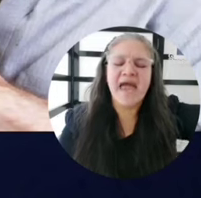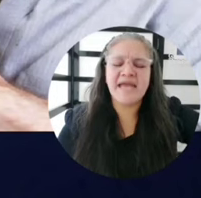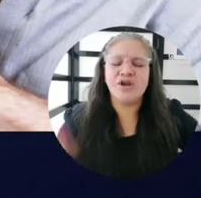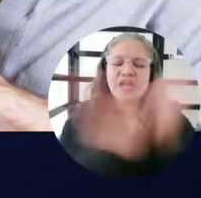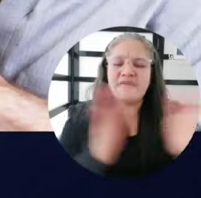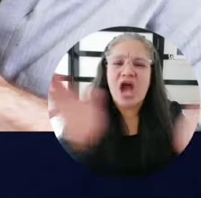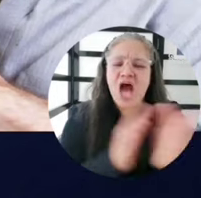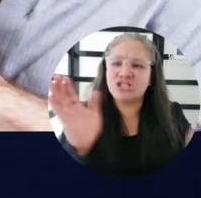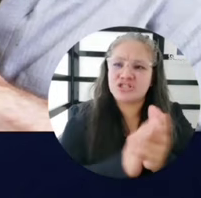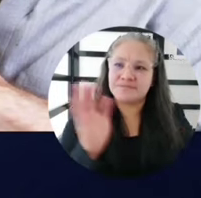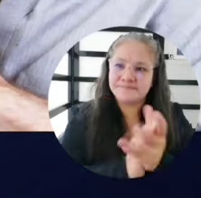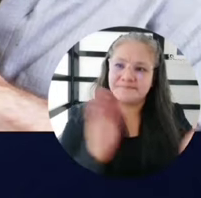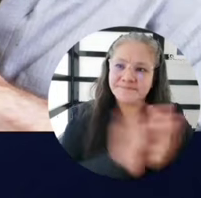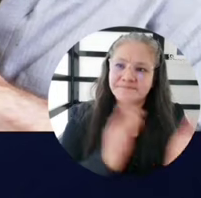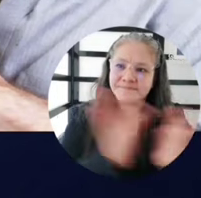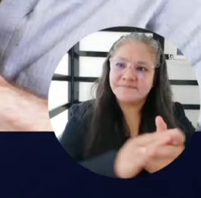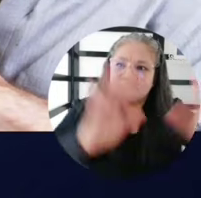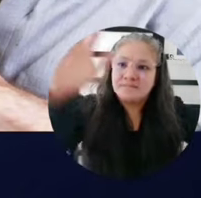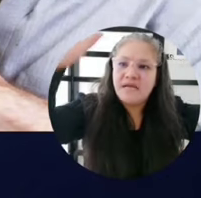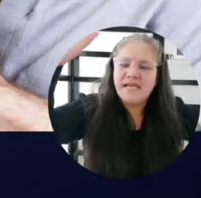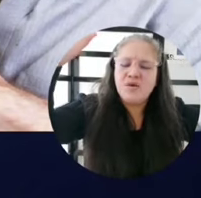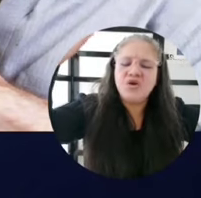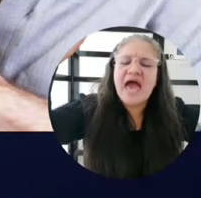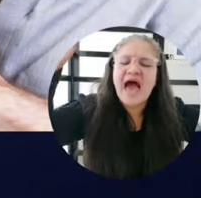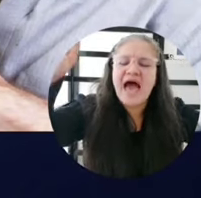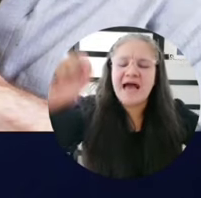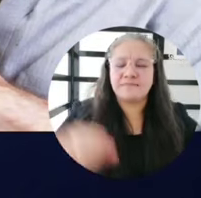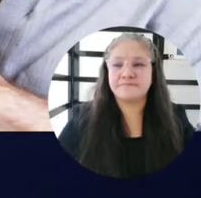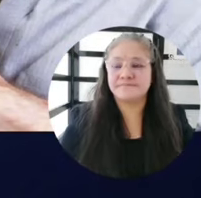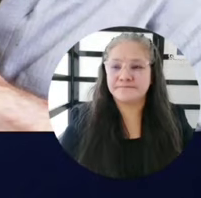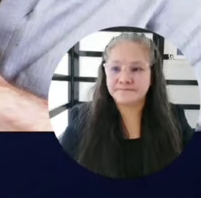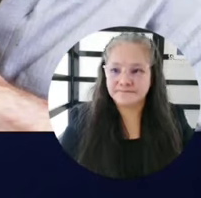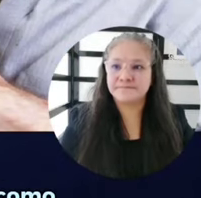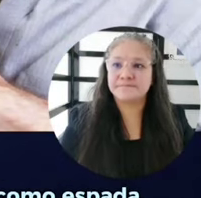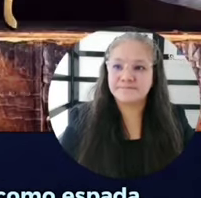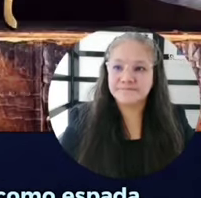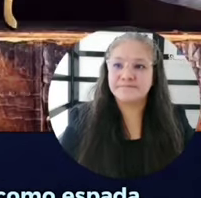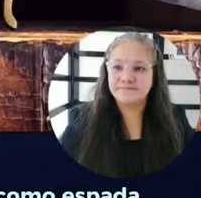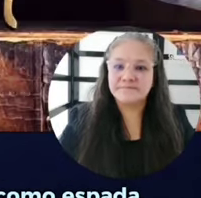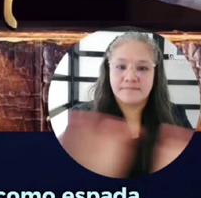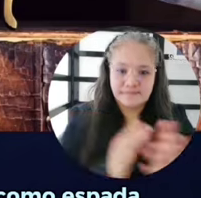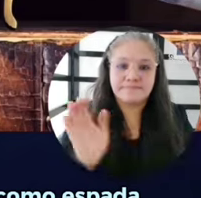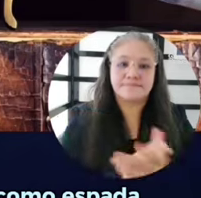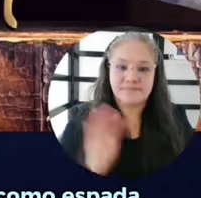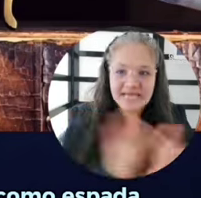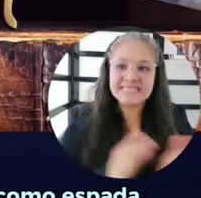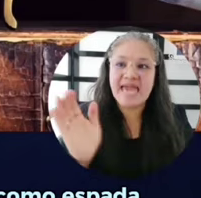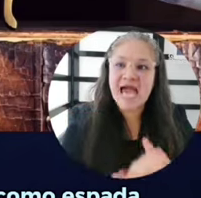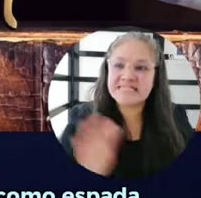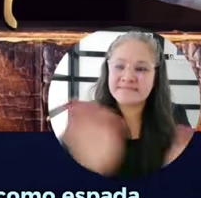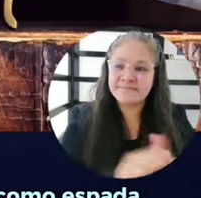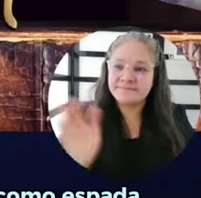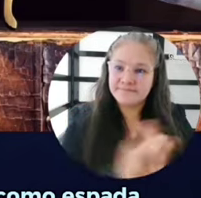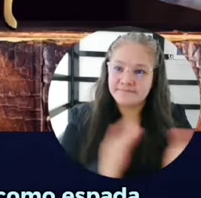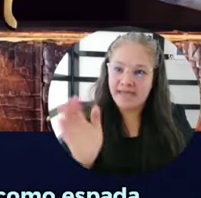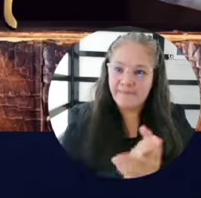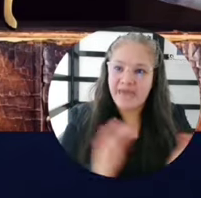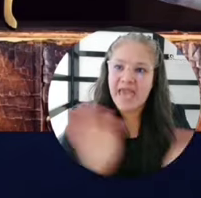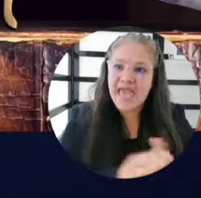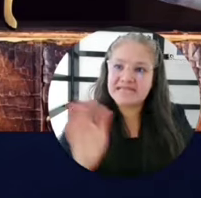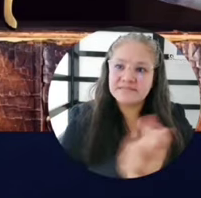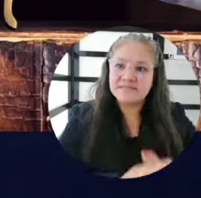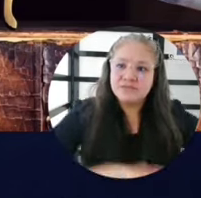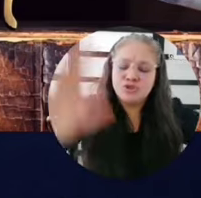es palabra viva, porque es palabra de Jehová, y la palabra de Dios es aguda y es como espada que penetra y discierne los